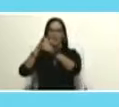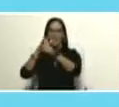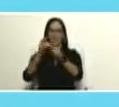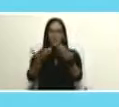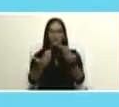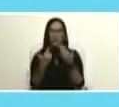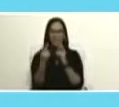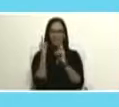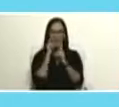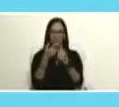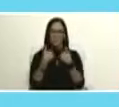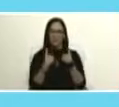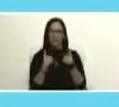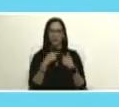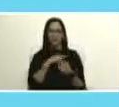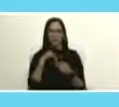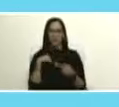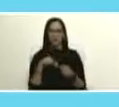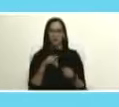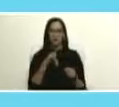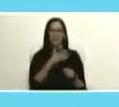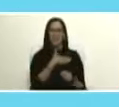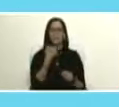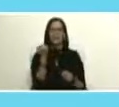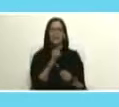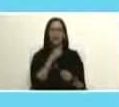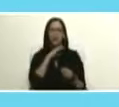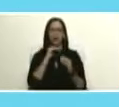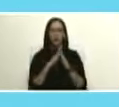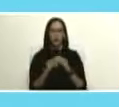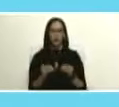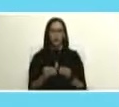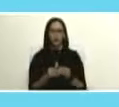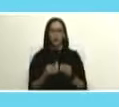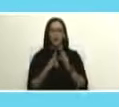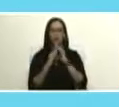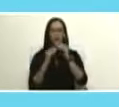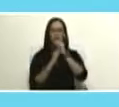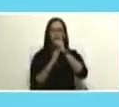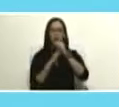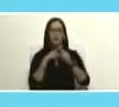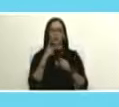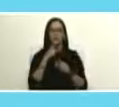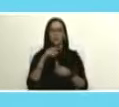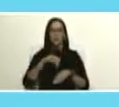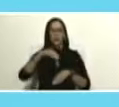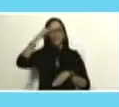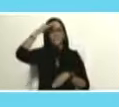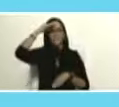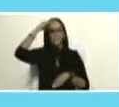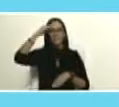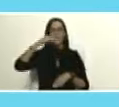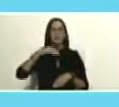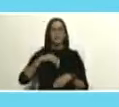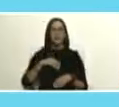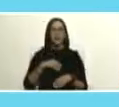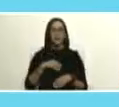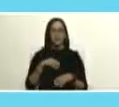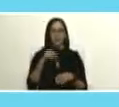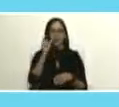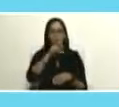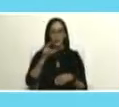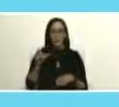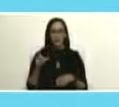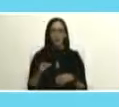contra mí, contra nosotros, pretendían matarnos a todo el liderazgo político, civil y militar de Venezuela. La